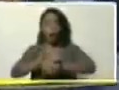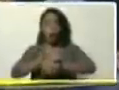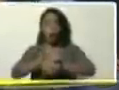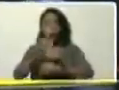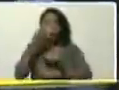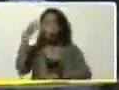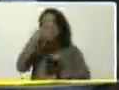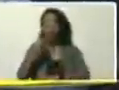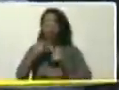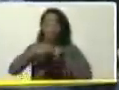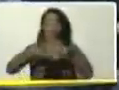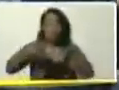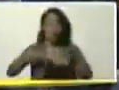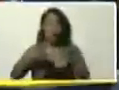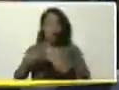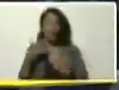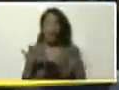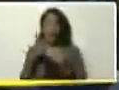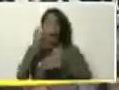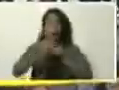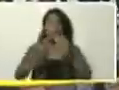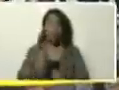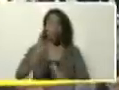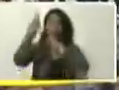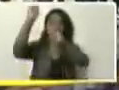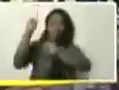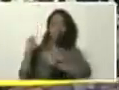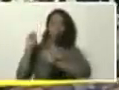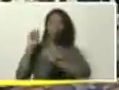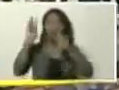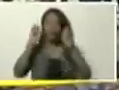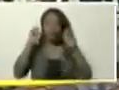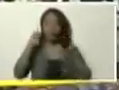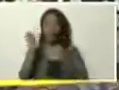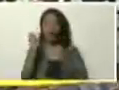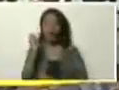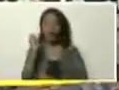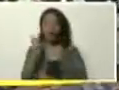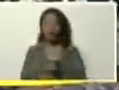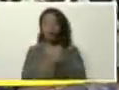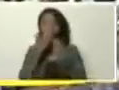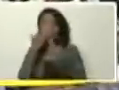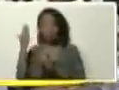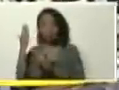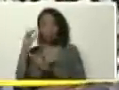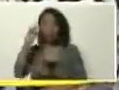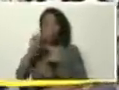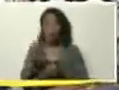joven revolucionario que asume nuevas tareas. Vemos también las